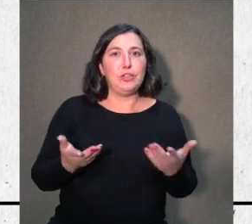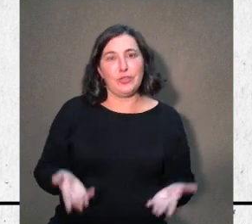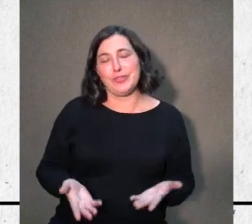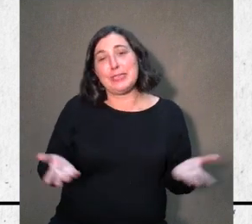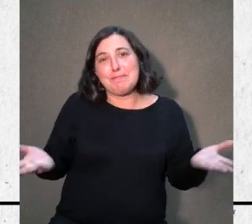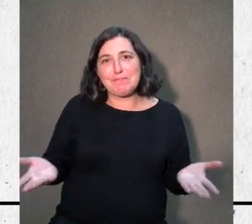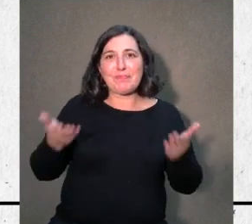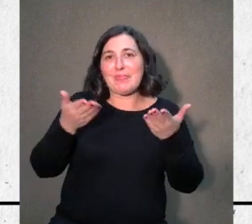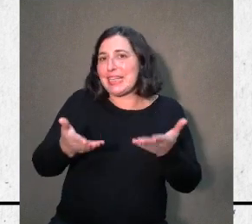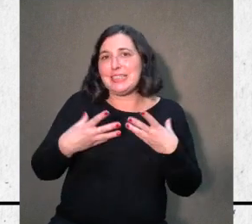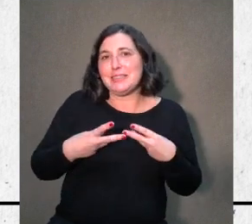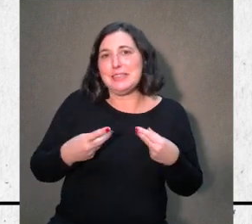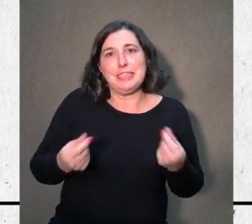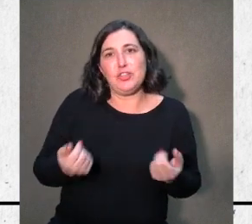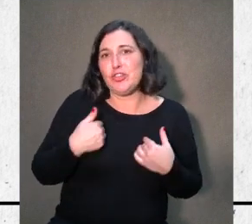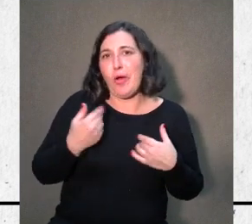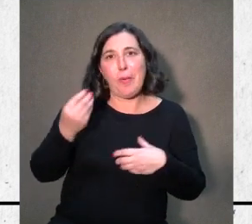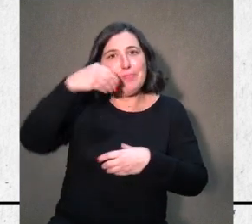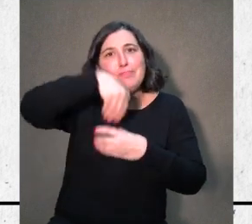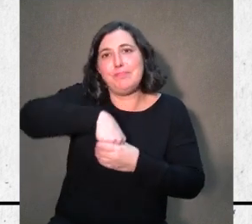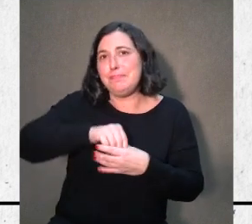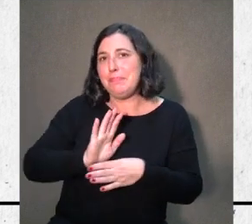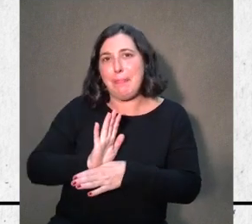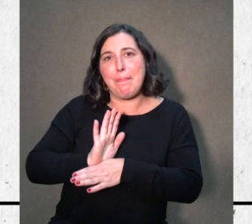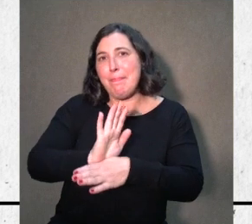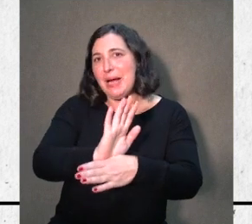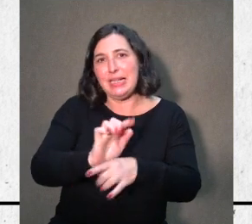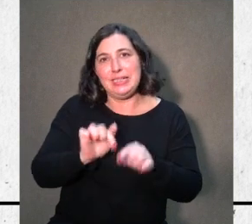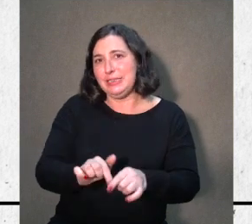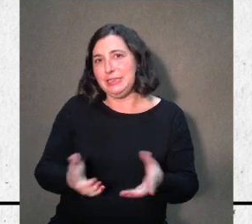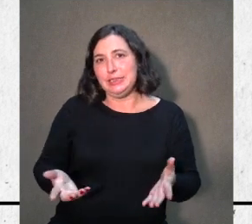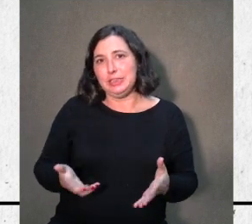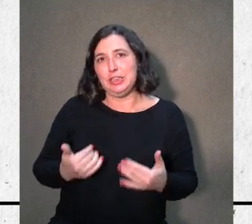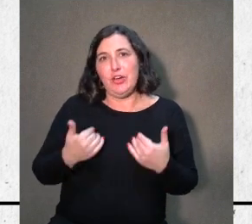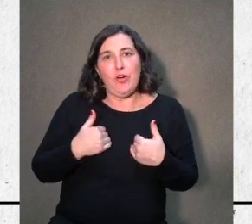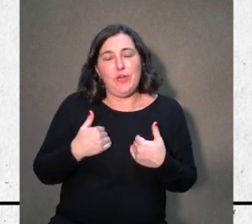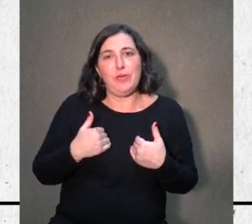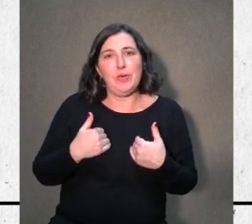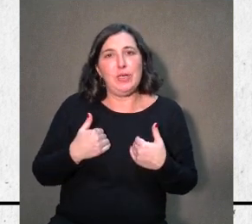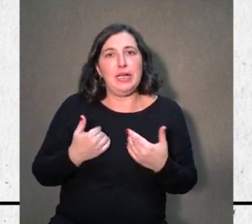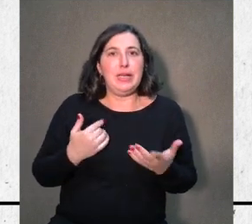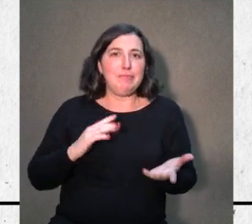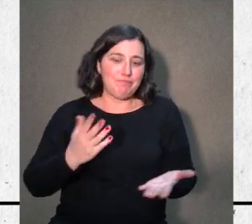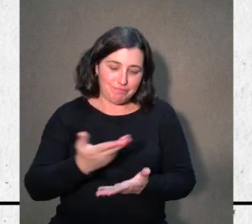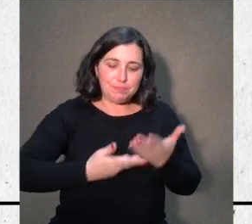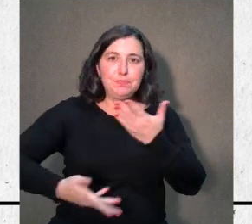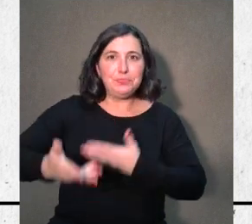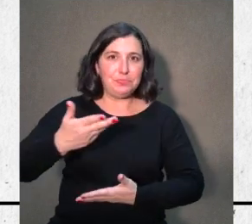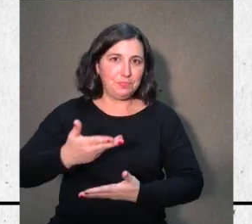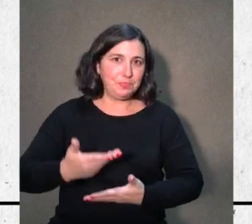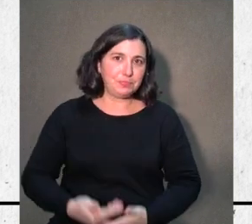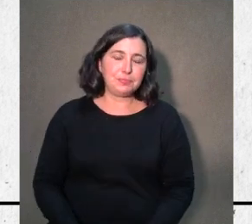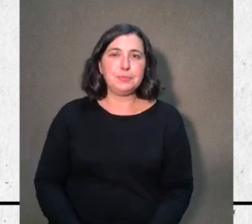Entonces es eso, soy parte, me siento parte de mí y viceversa,